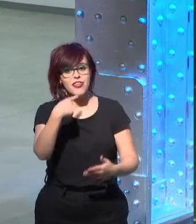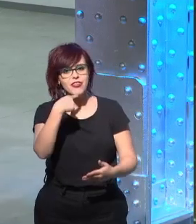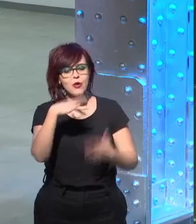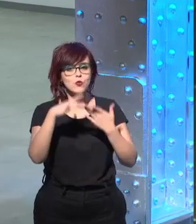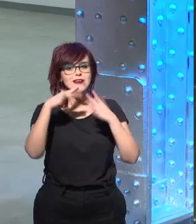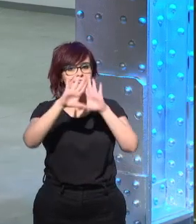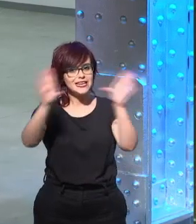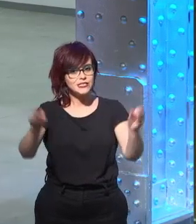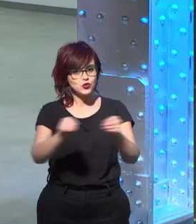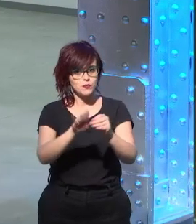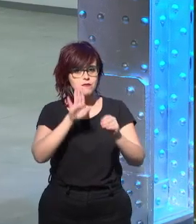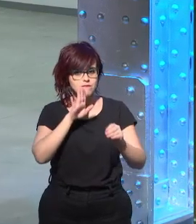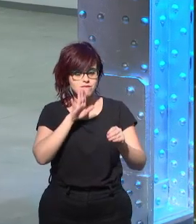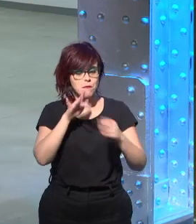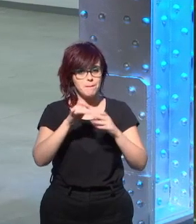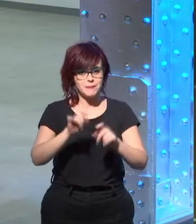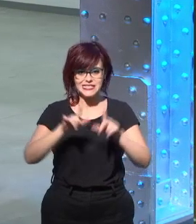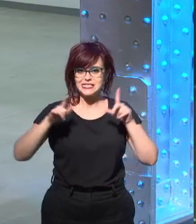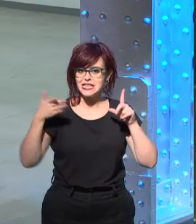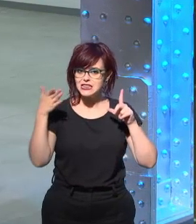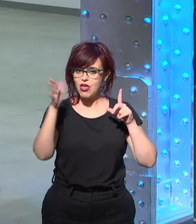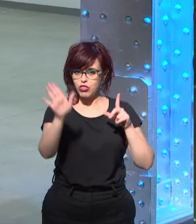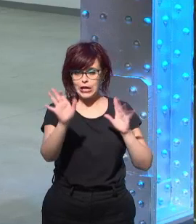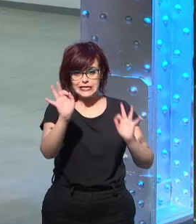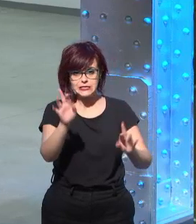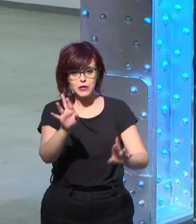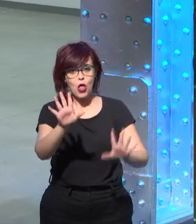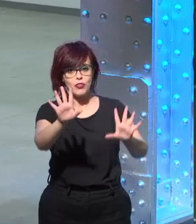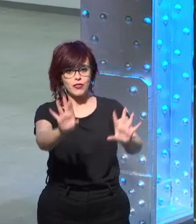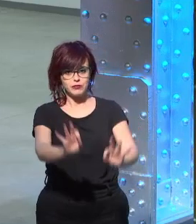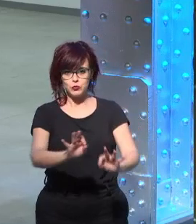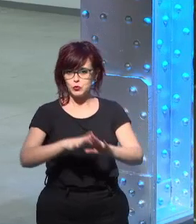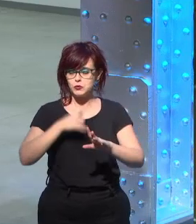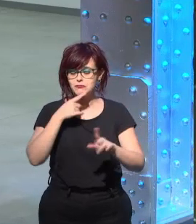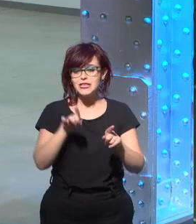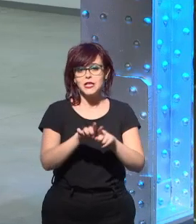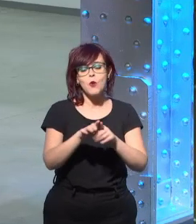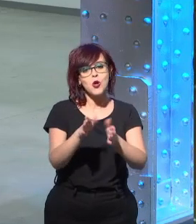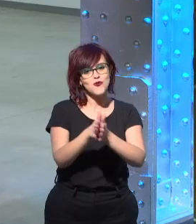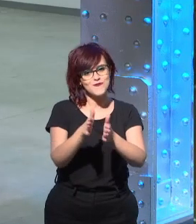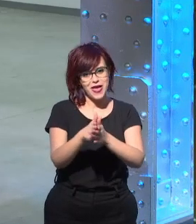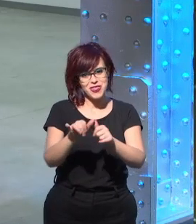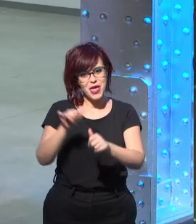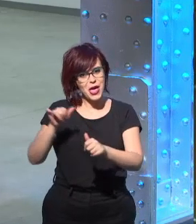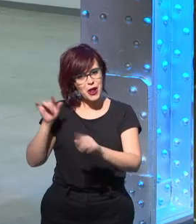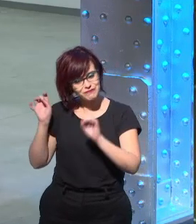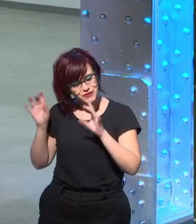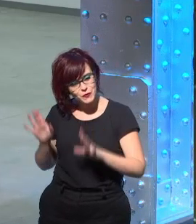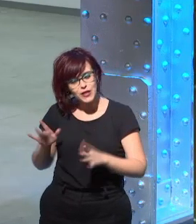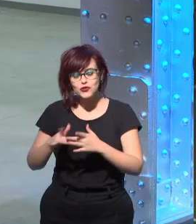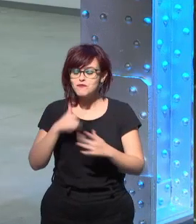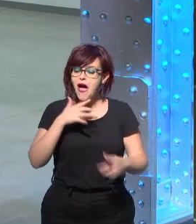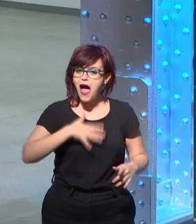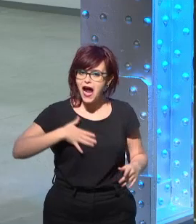hecho un buen resumen de mi presentación, que espero que se ciña a los 10 minutos como los anteriores exponentes. Sí. Estoy